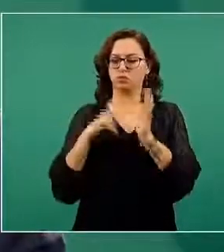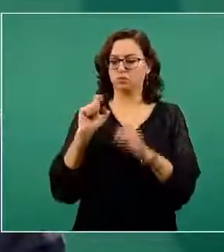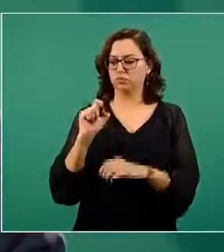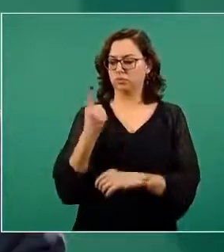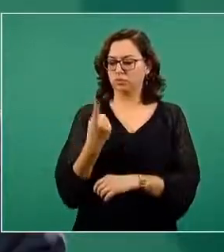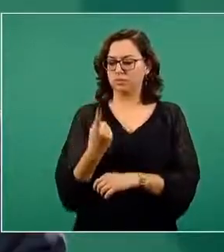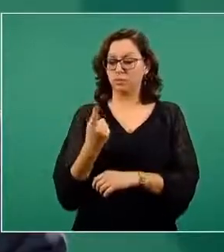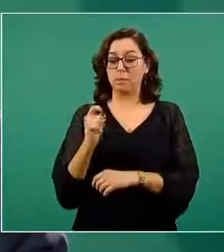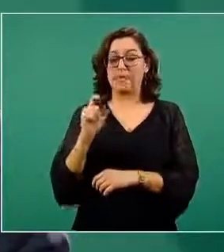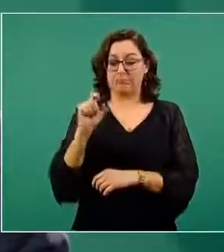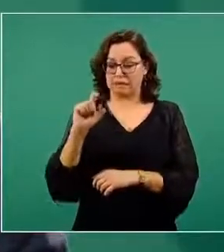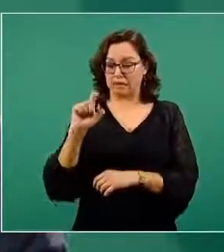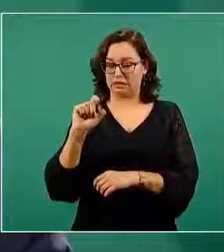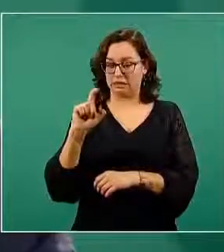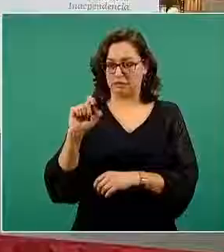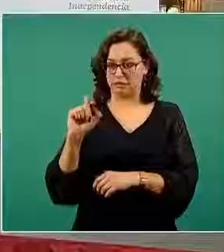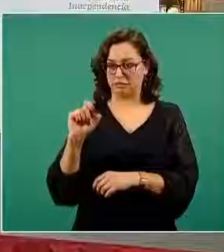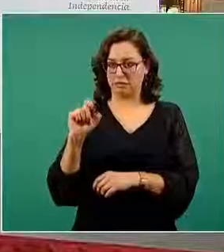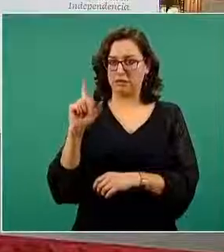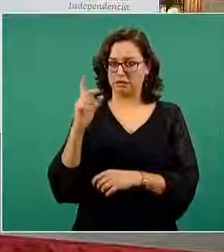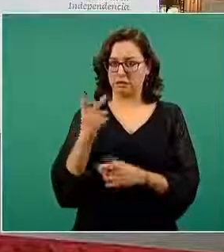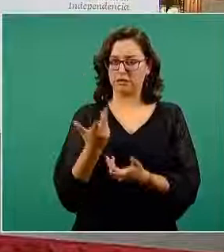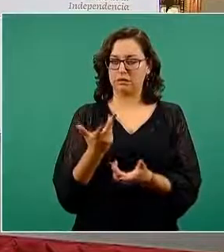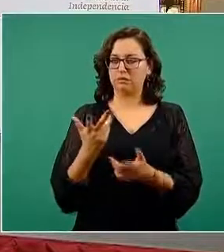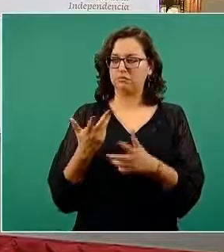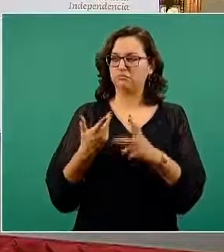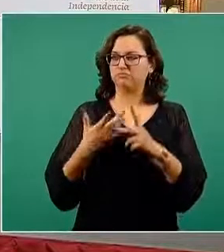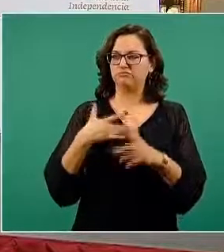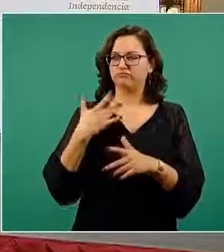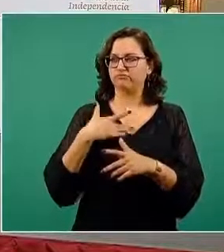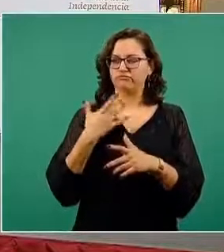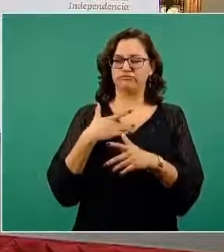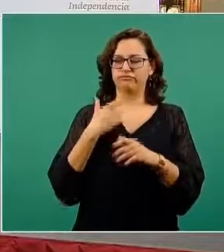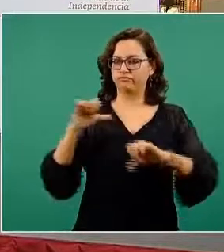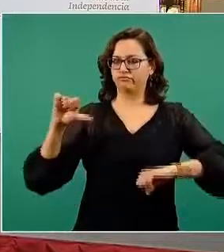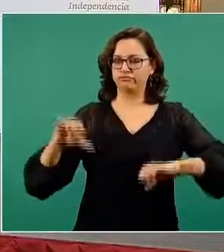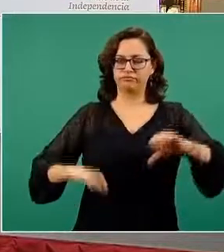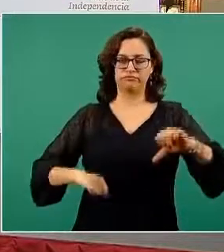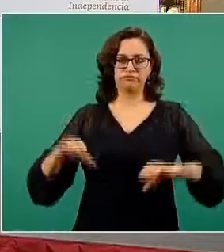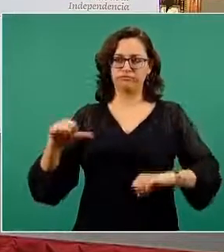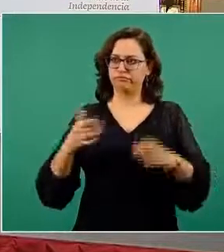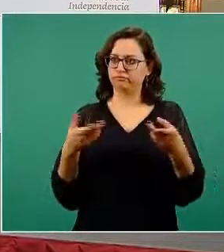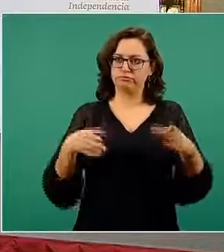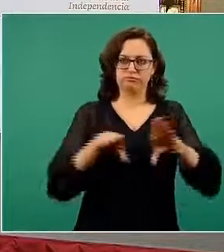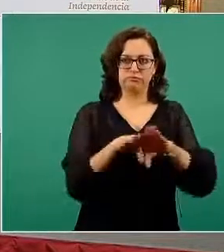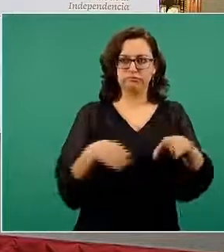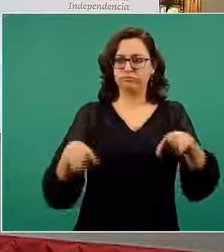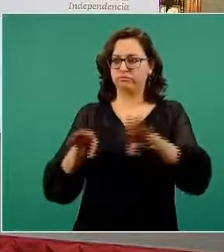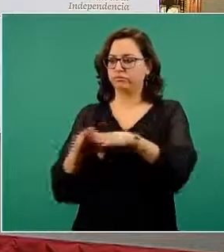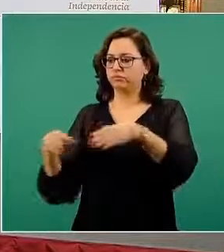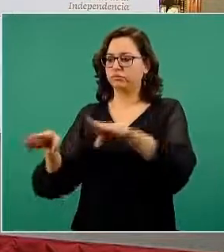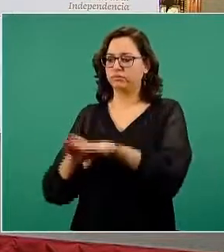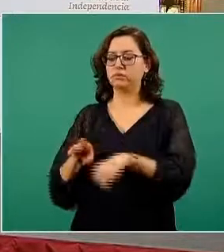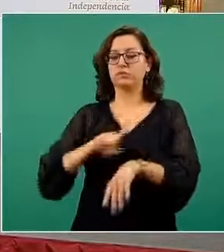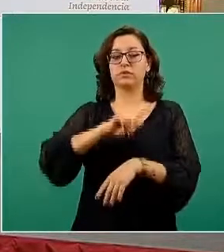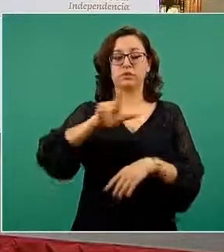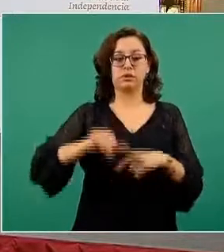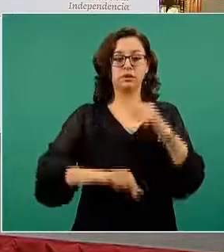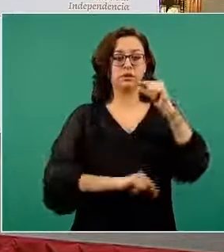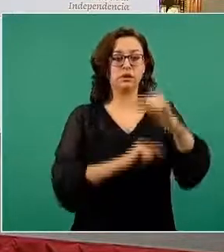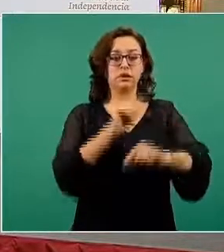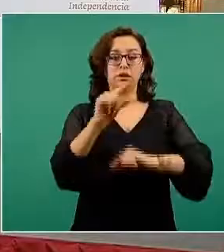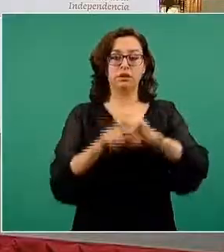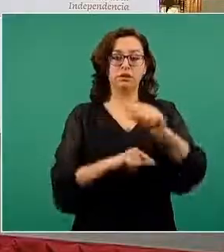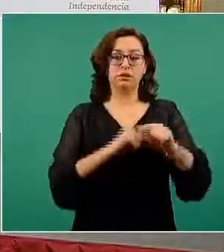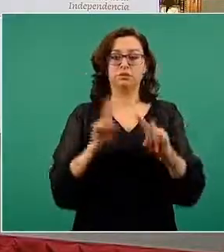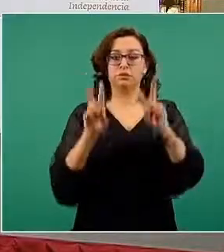continuó en la modalidad diferenciada por estados con la nueva normalidad y el sistema de semáforo de riesgo